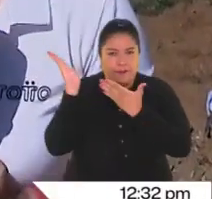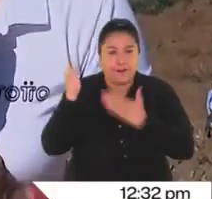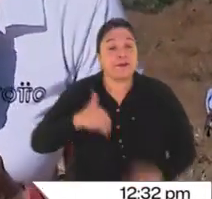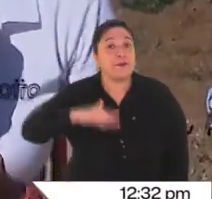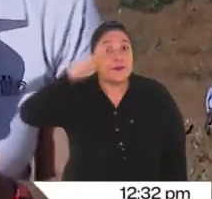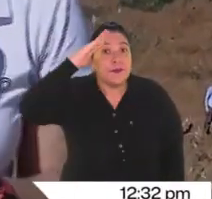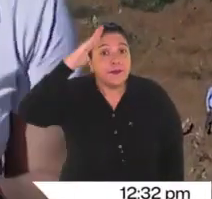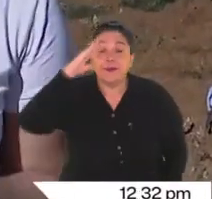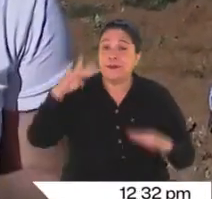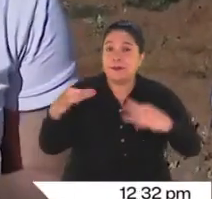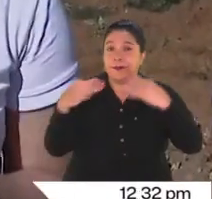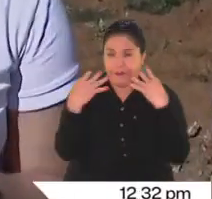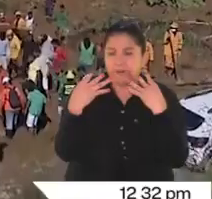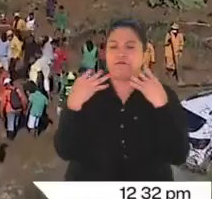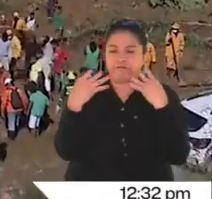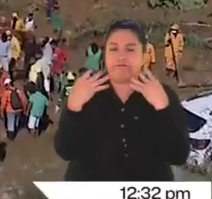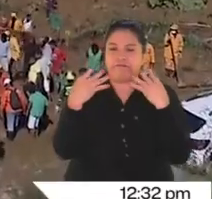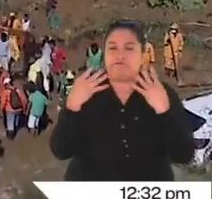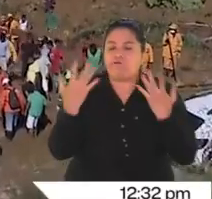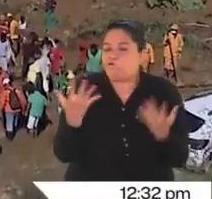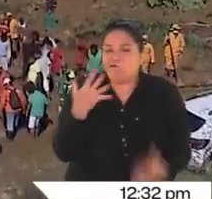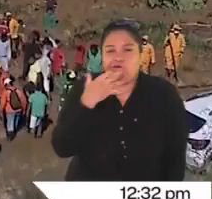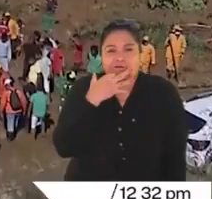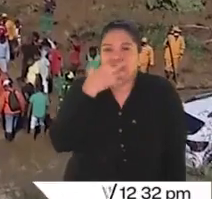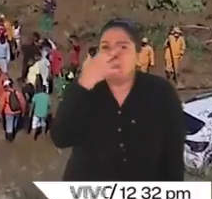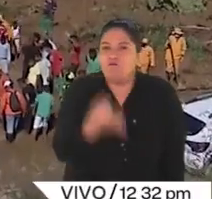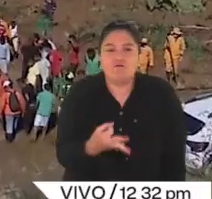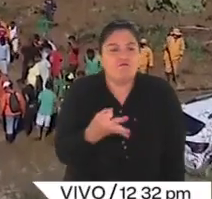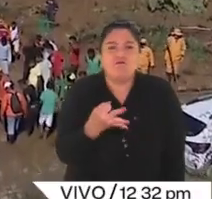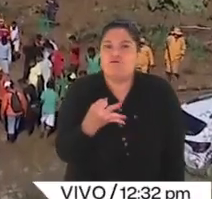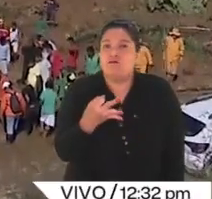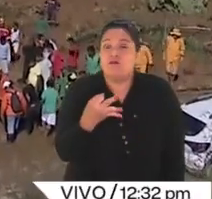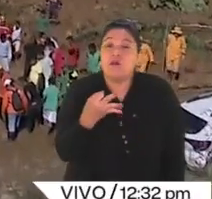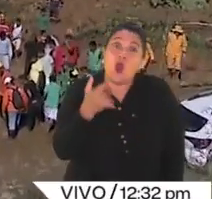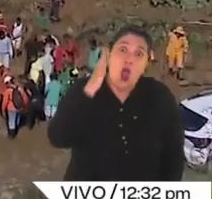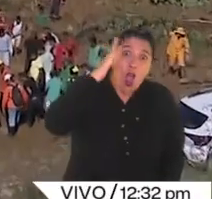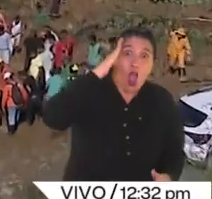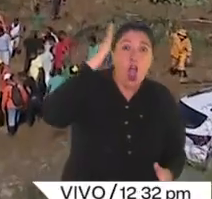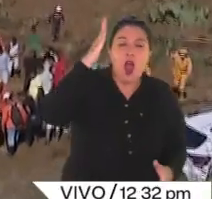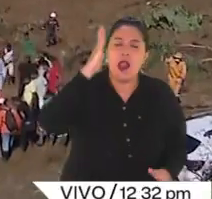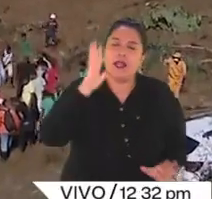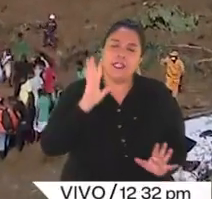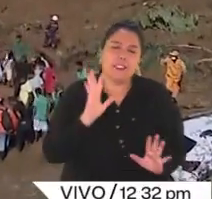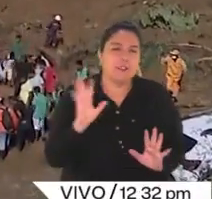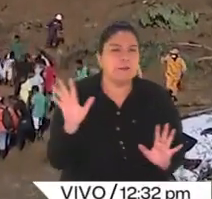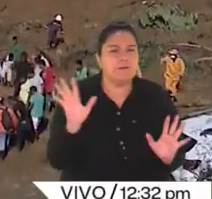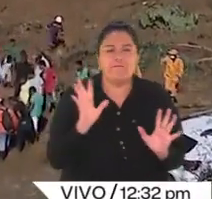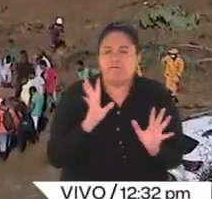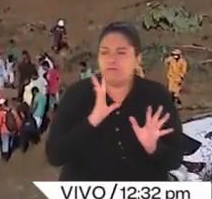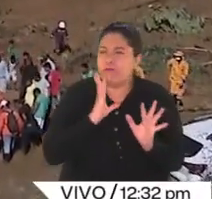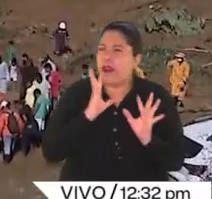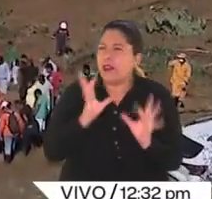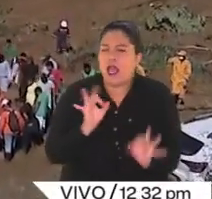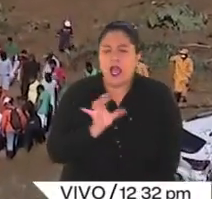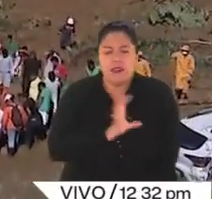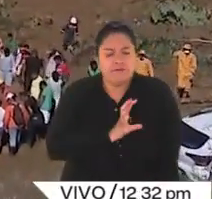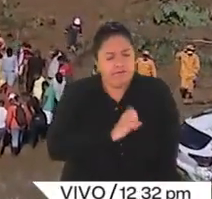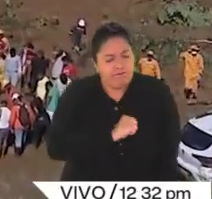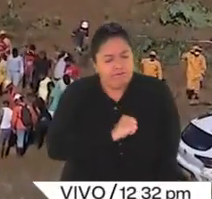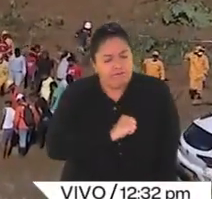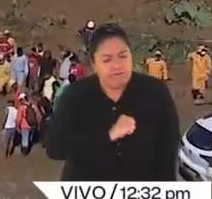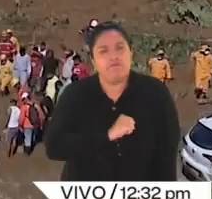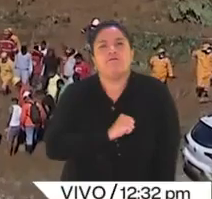Hola, televidentes. Pues mire, la verdad es que no los puedo saludar con las buenas tardes. Es una situación muy